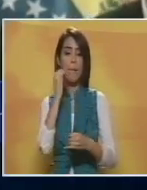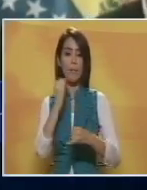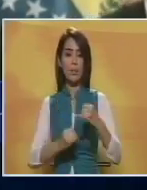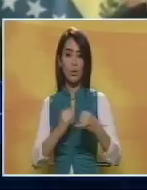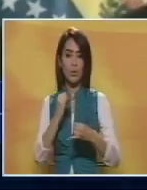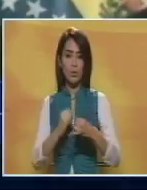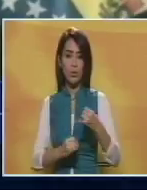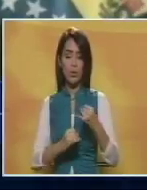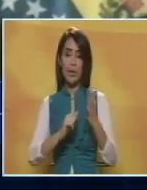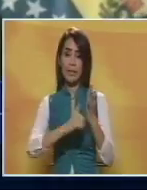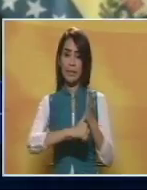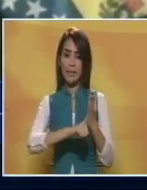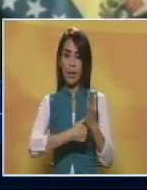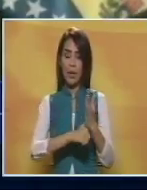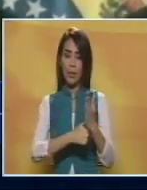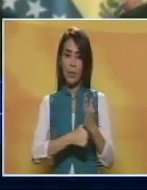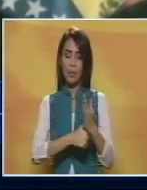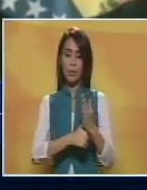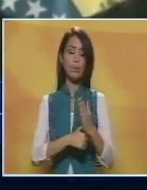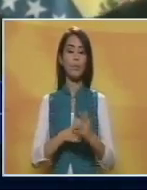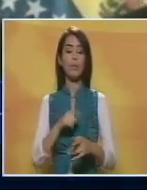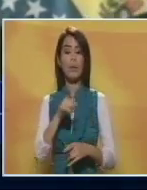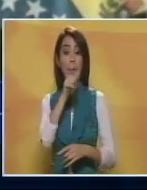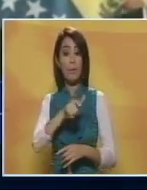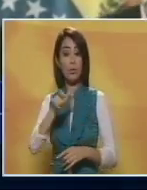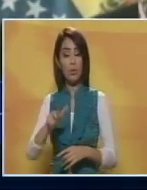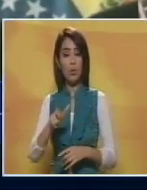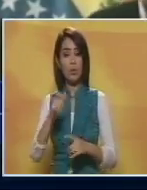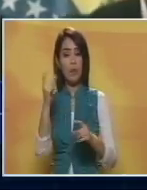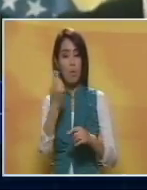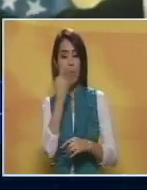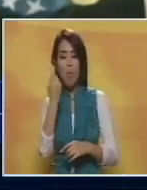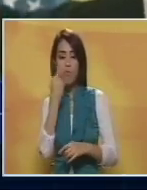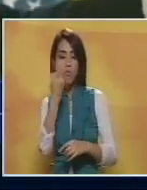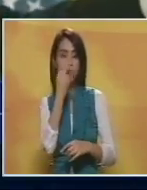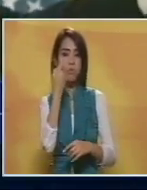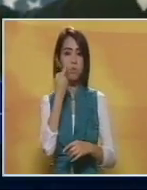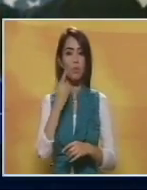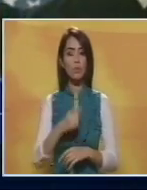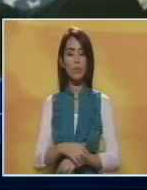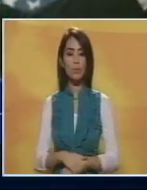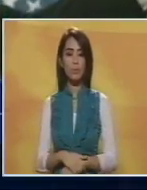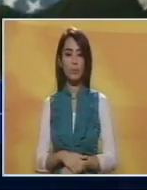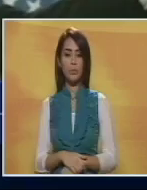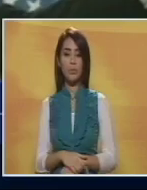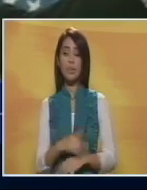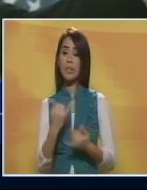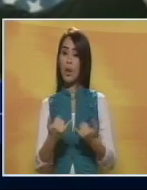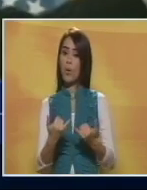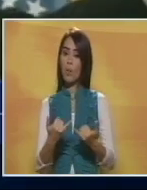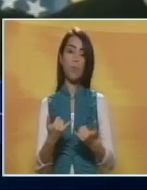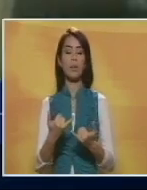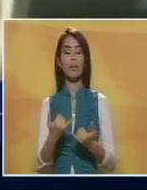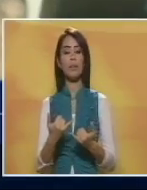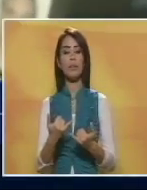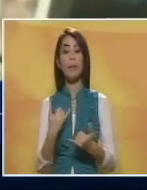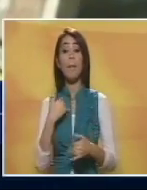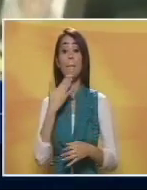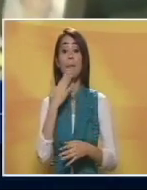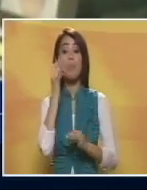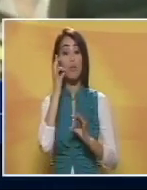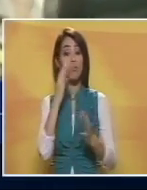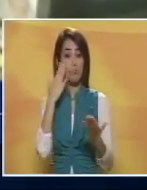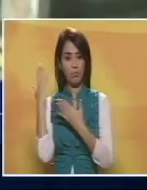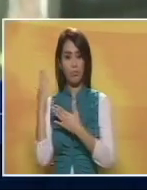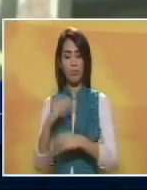apellidos, cédulas de estas personas que se encuentran solicitadas. Más